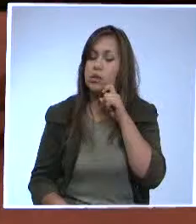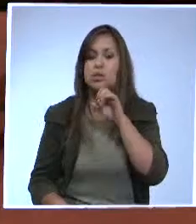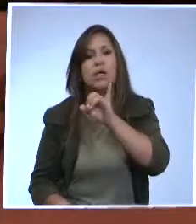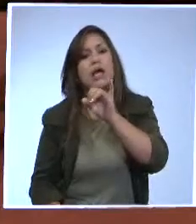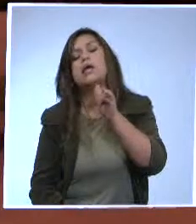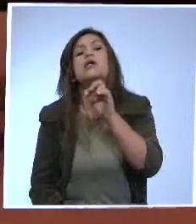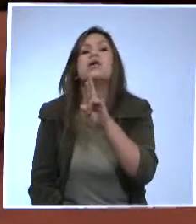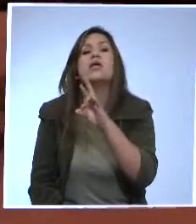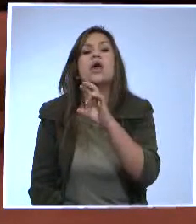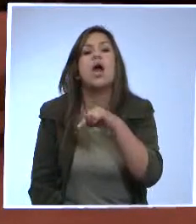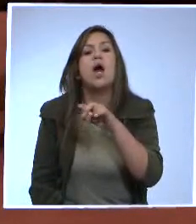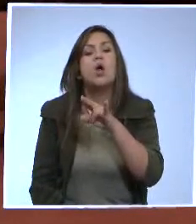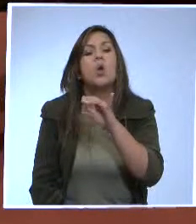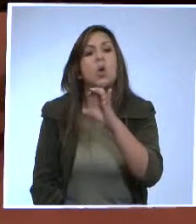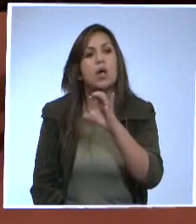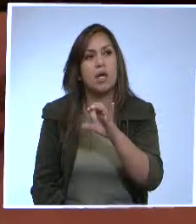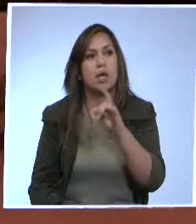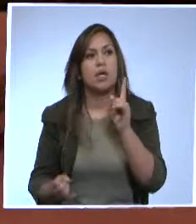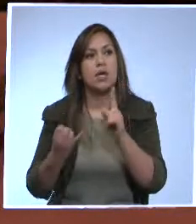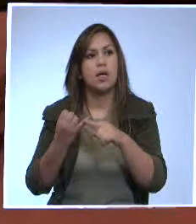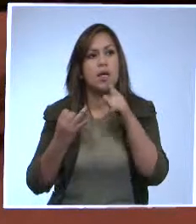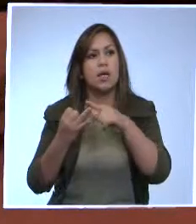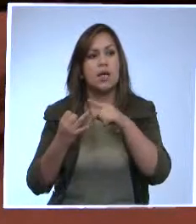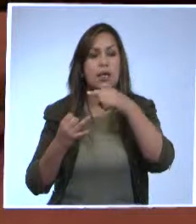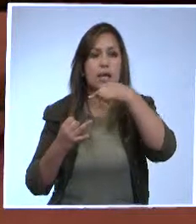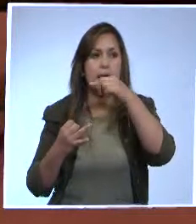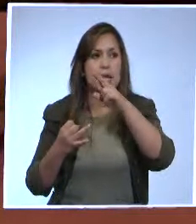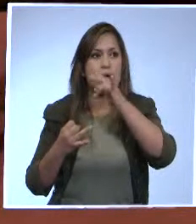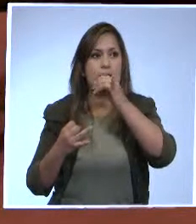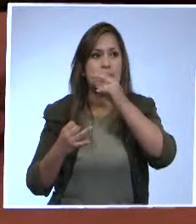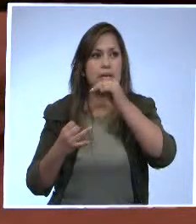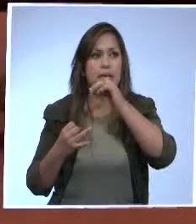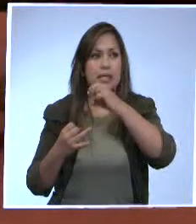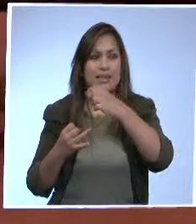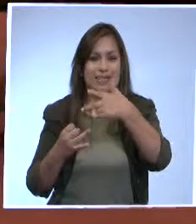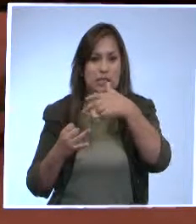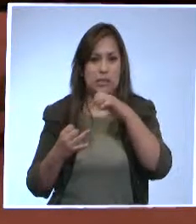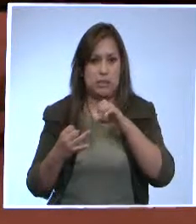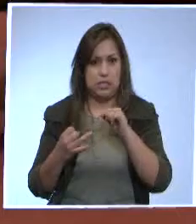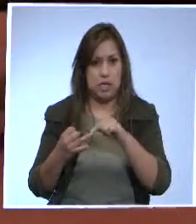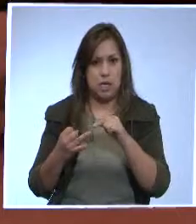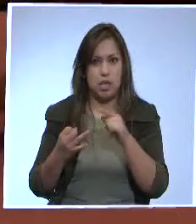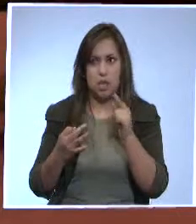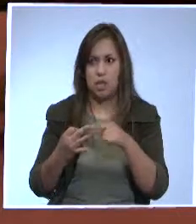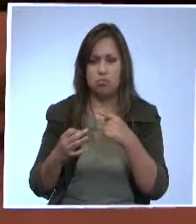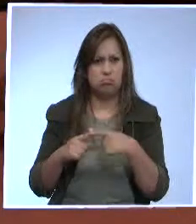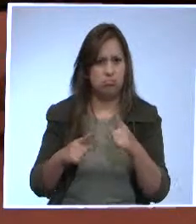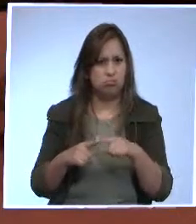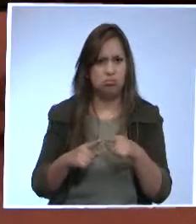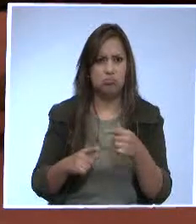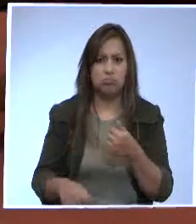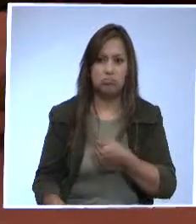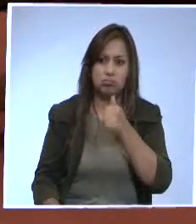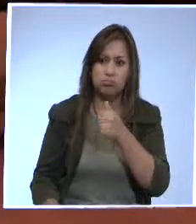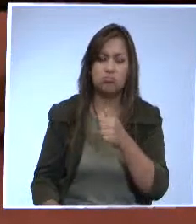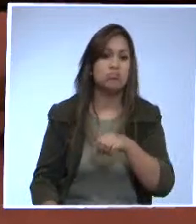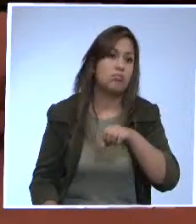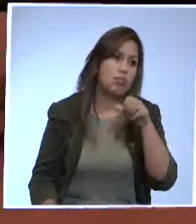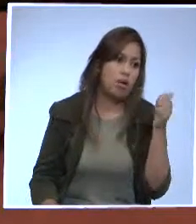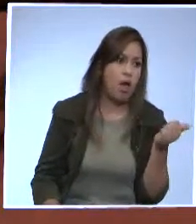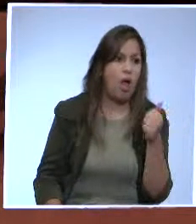15 por ejemplo que es muy visitado hasta exacto hasta santa rosa de cusubamba y de ahí por ejemplo hay mucha gente que toma agua y la bamba o